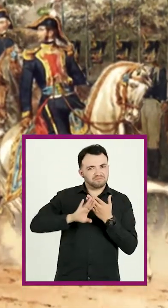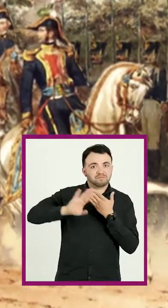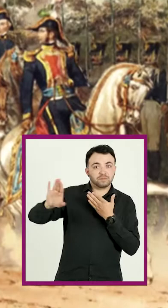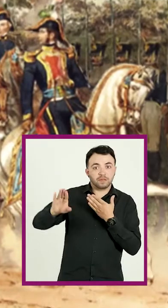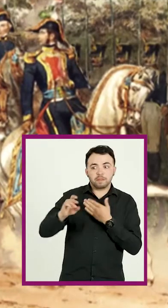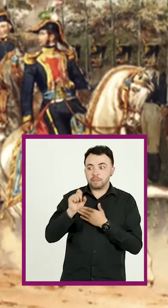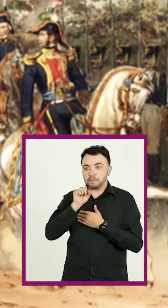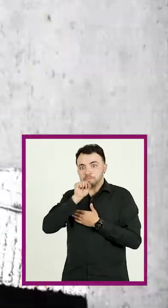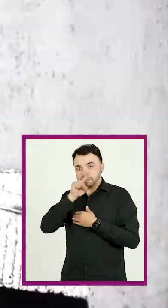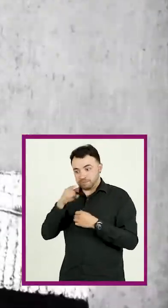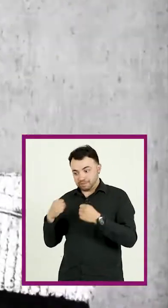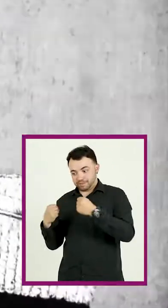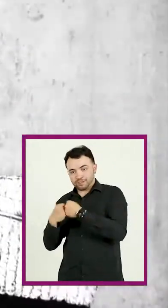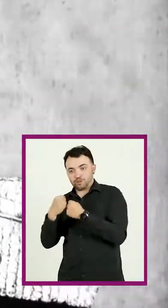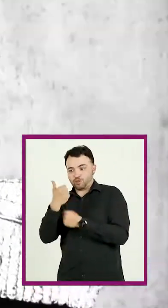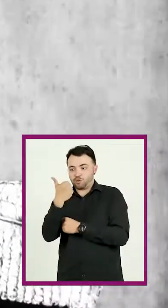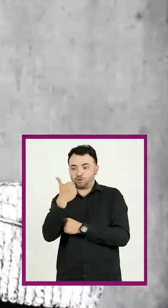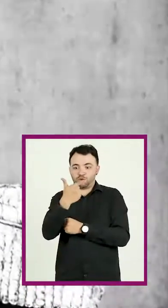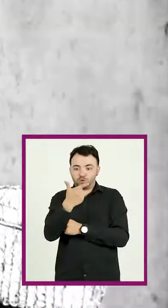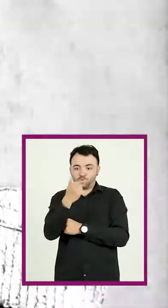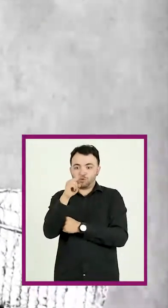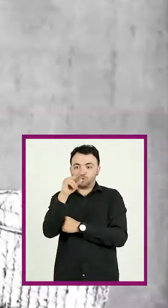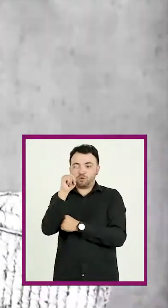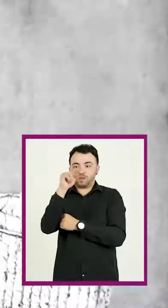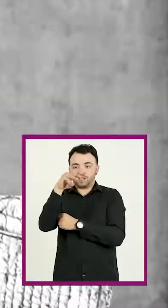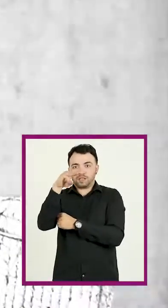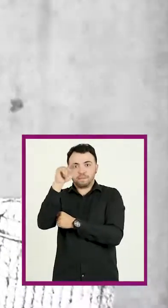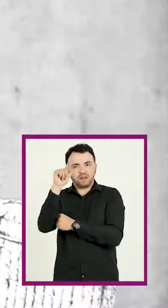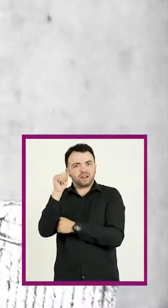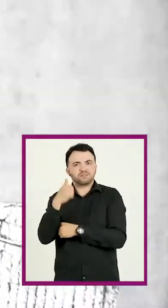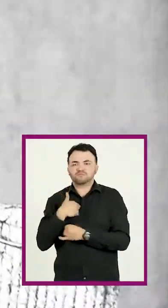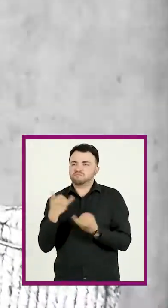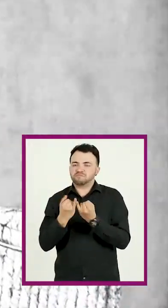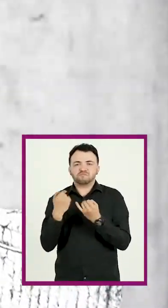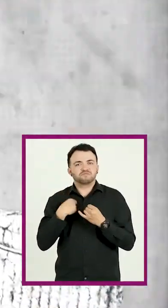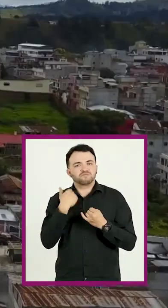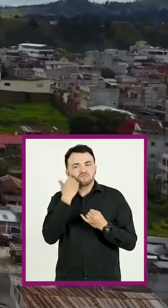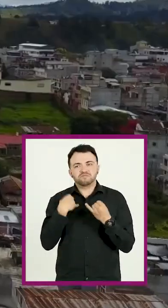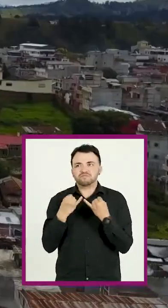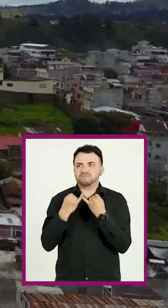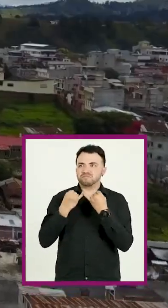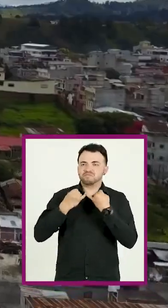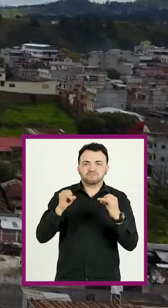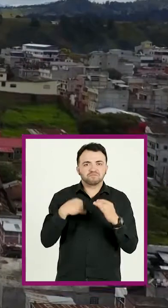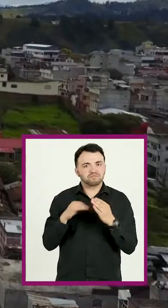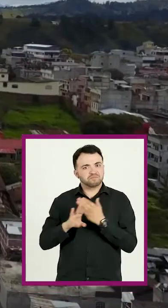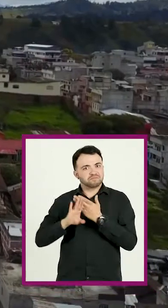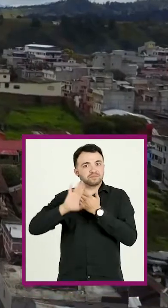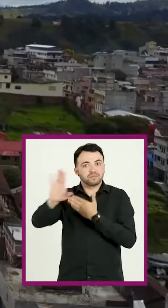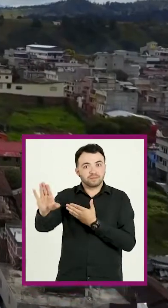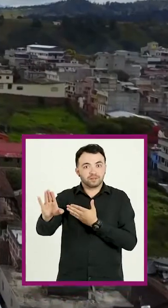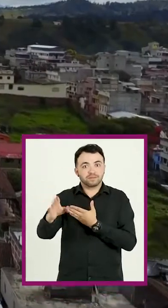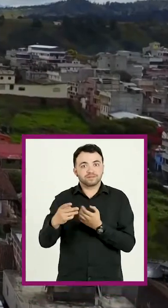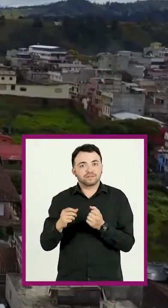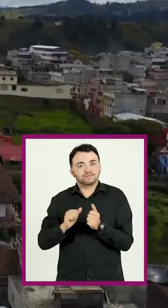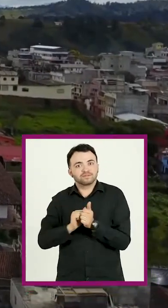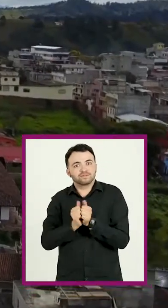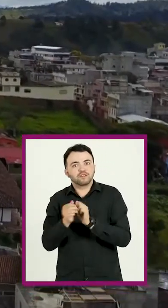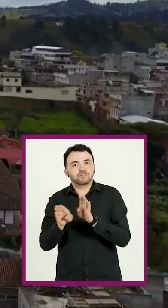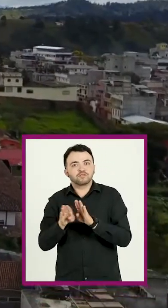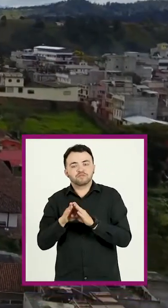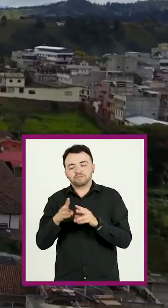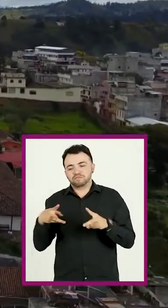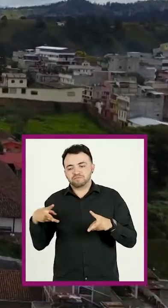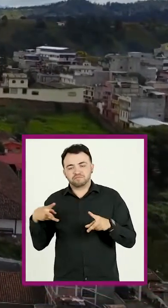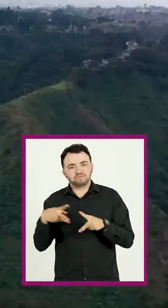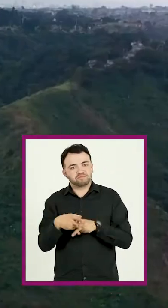deshacerse del yugo español y se adhirieron al imperio de Agustín de Iturbide. Tras la caída de este, cortaron los lazos